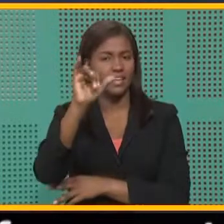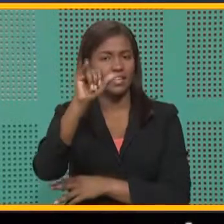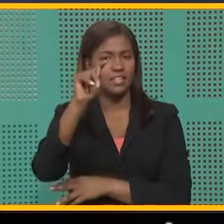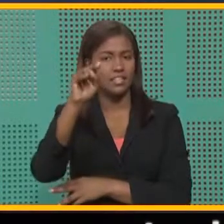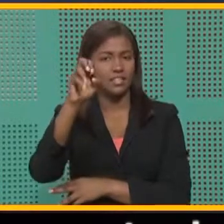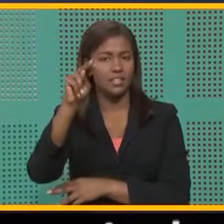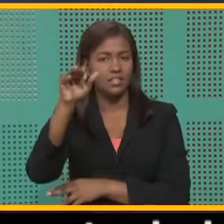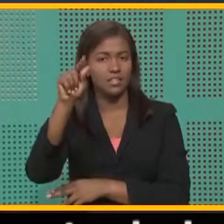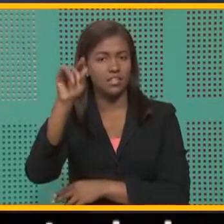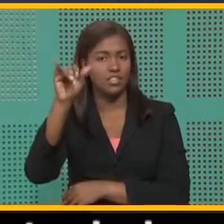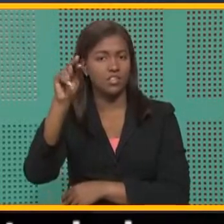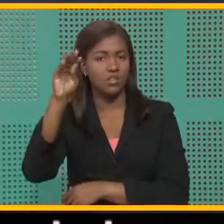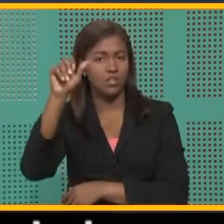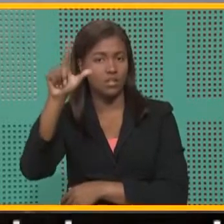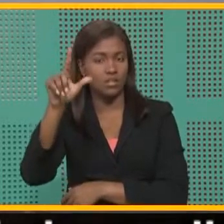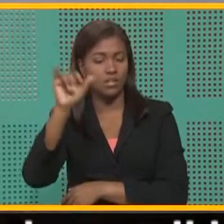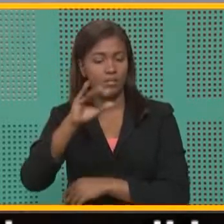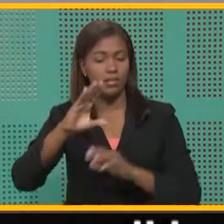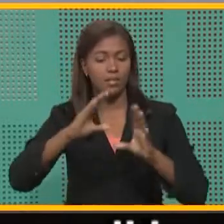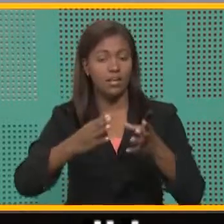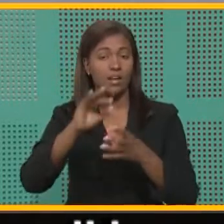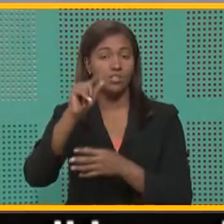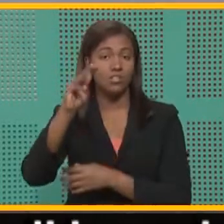y la que está realizando el puerto de Caucedo.